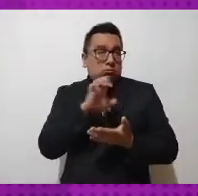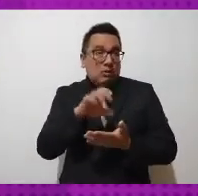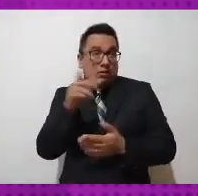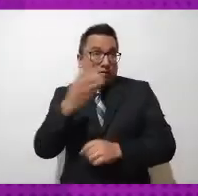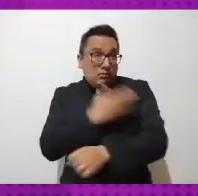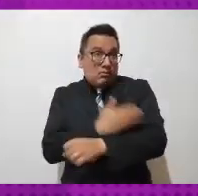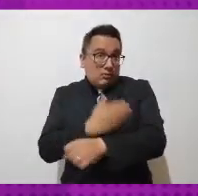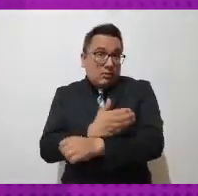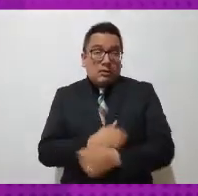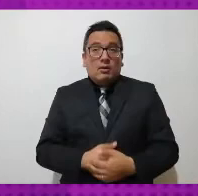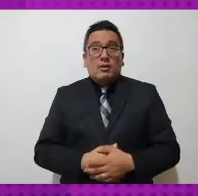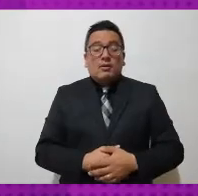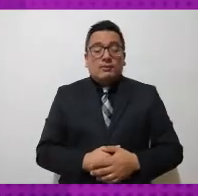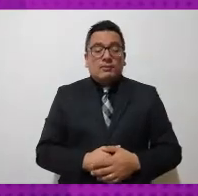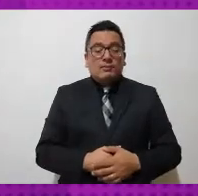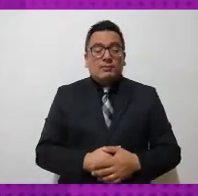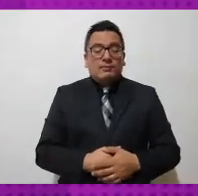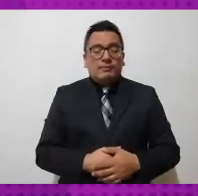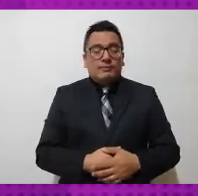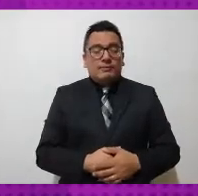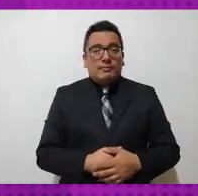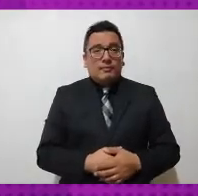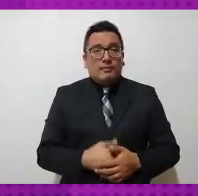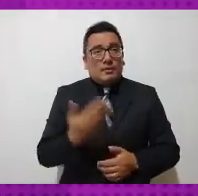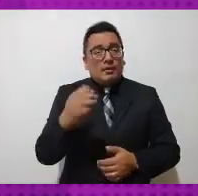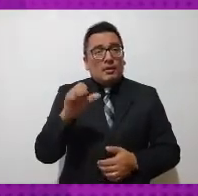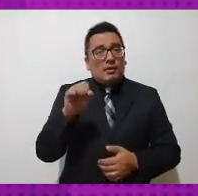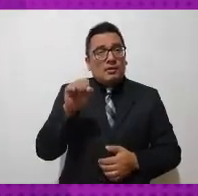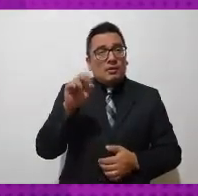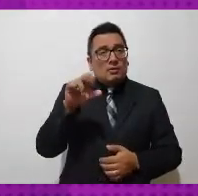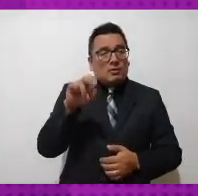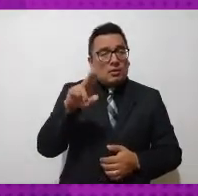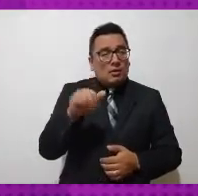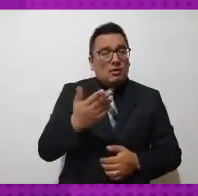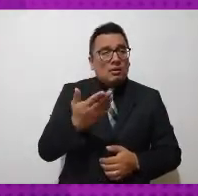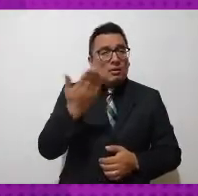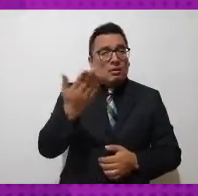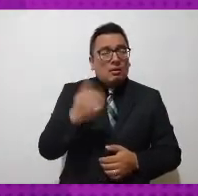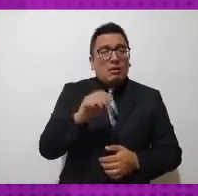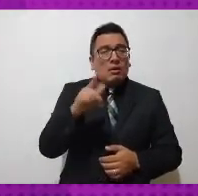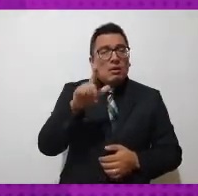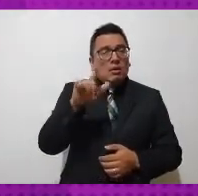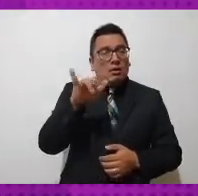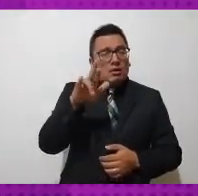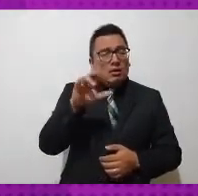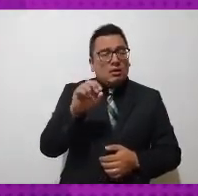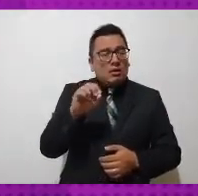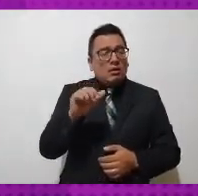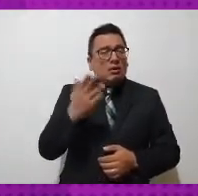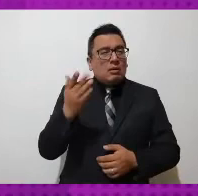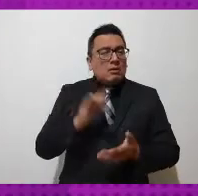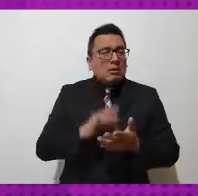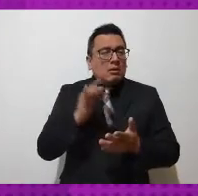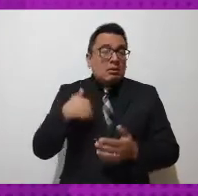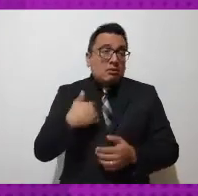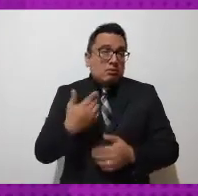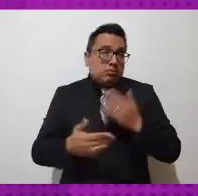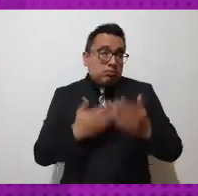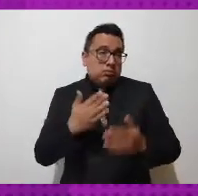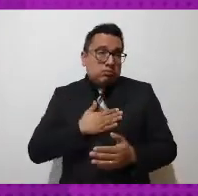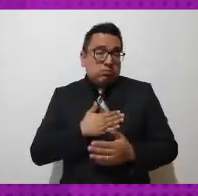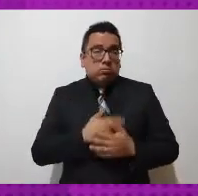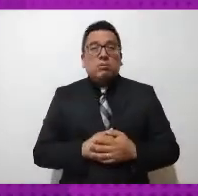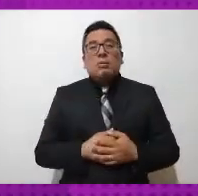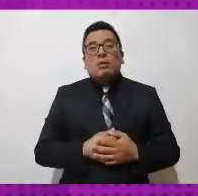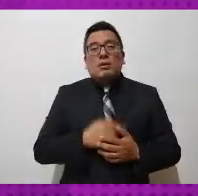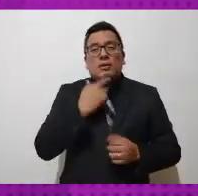compañeras consejeras Lirio Suárez y Lucía Peraza. Es un honor compartir esta mesa con ustedes. Pues yo me presento un poco, yo soy